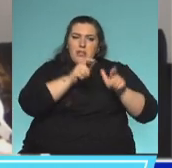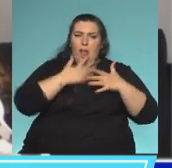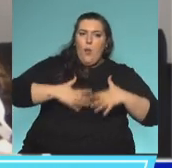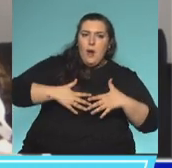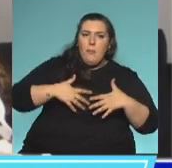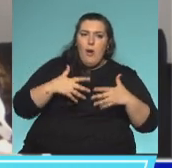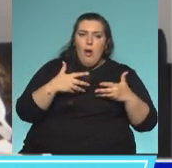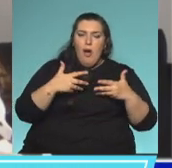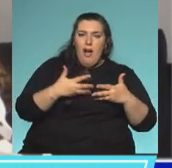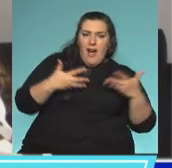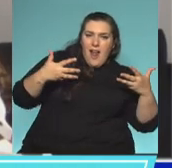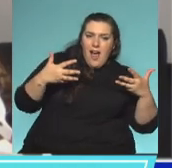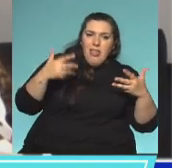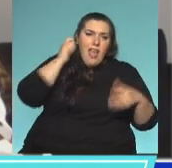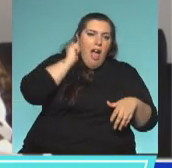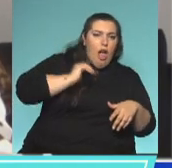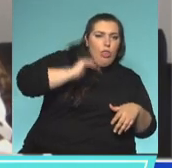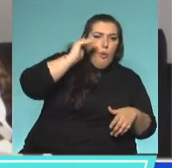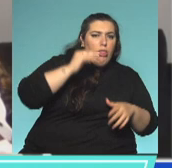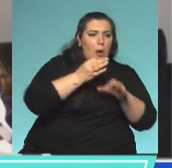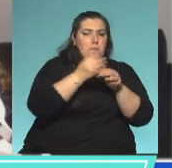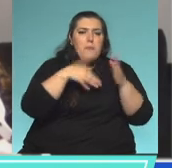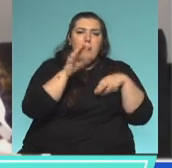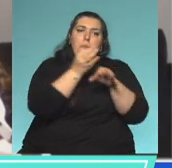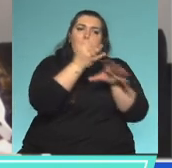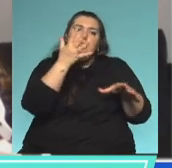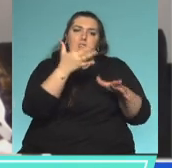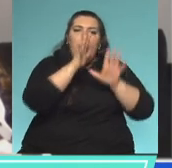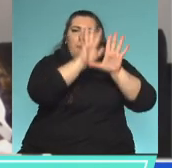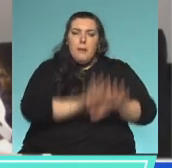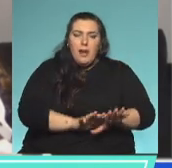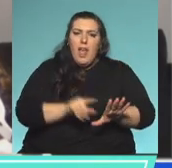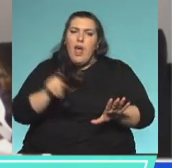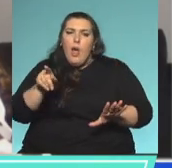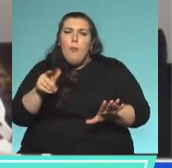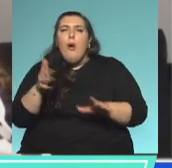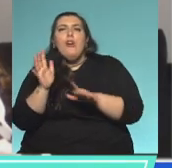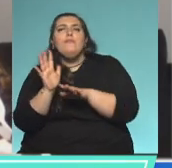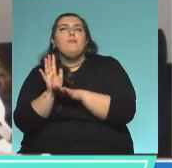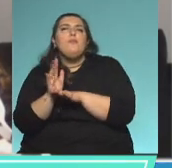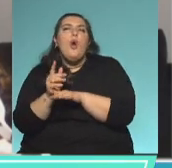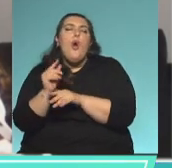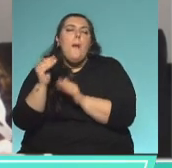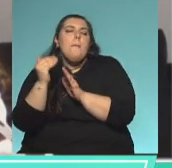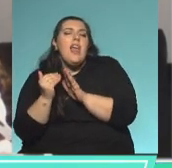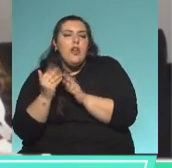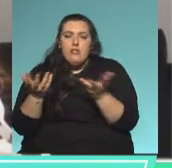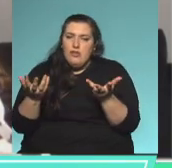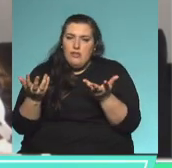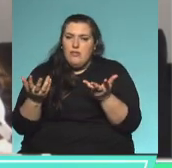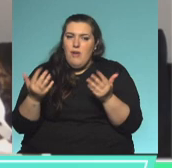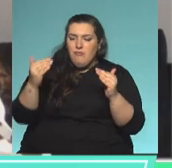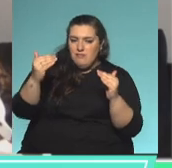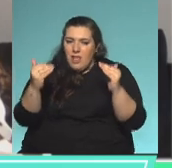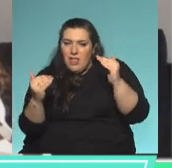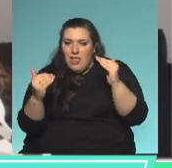más grandes, jugando en lugares donde habitualmente suelen jugar chicas de otro portento físico? ¿Cómo fue